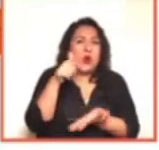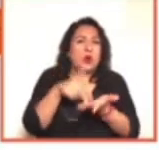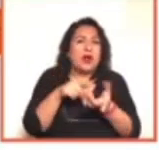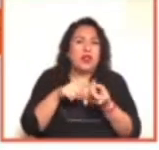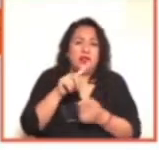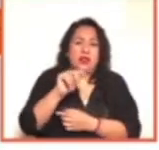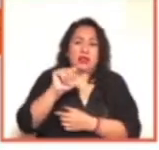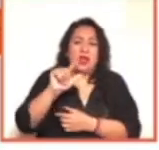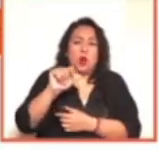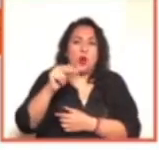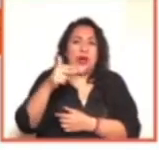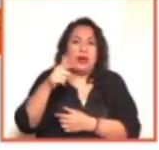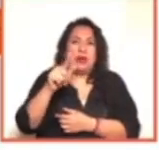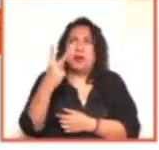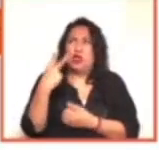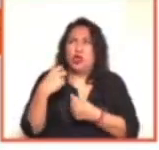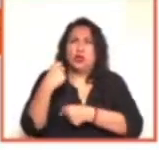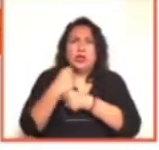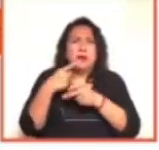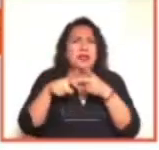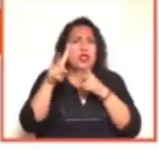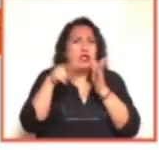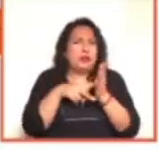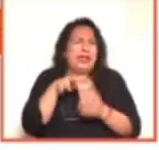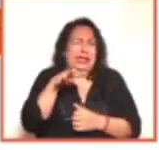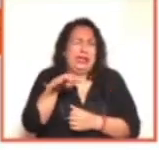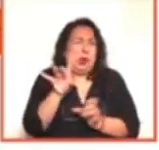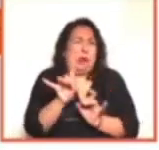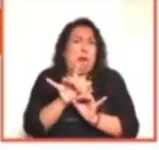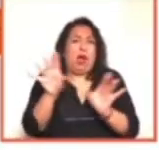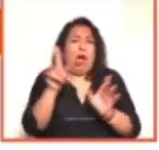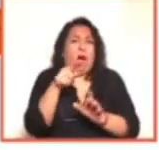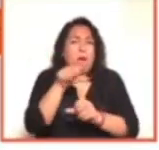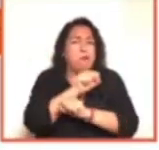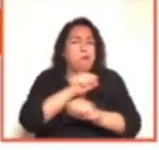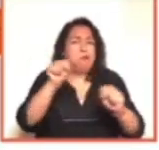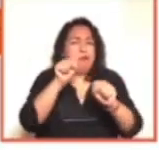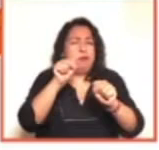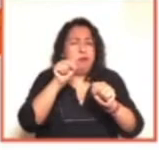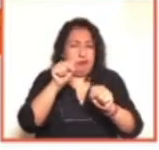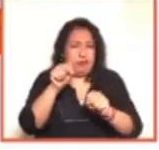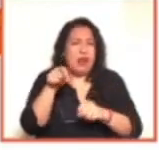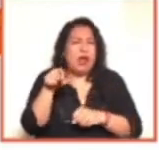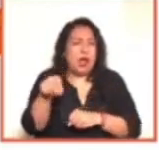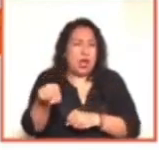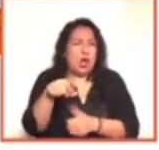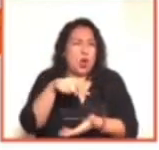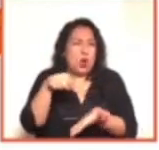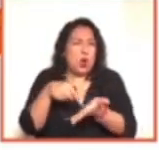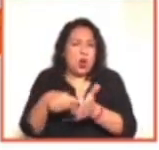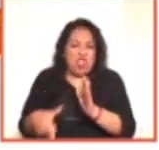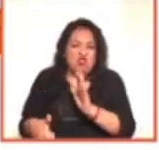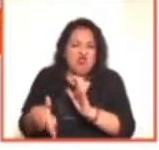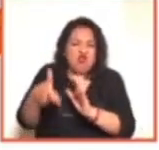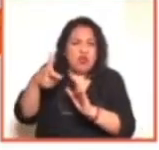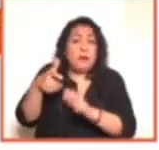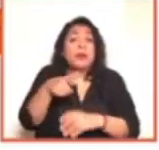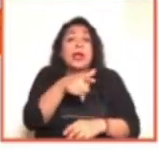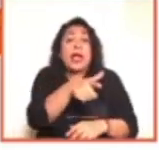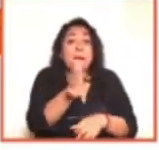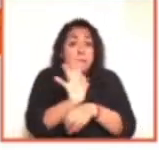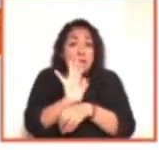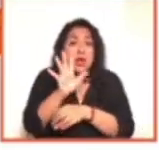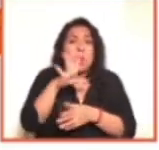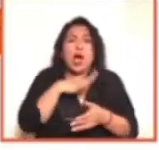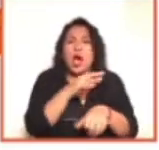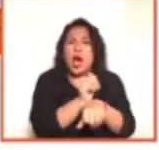hace 2 años, a principios de 2019, donde hubo una explosión de una toma clandestina. La cinta presenta un elenco de